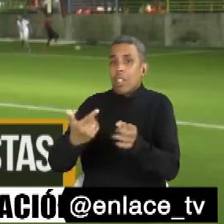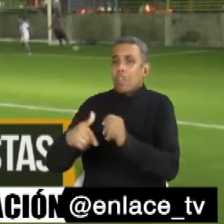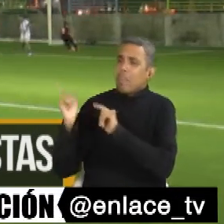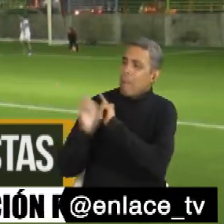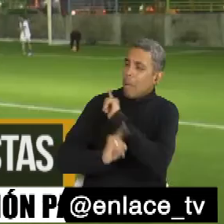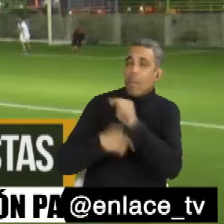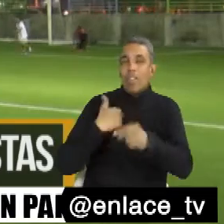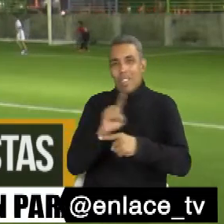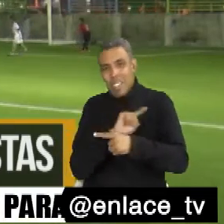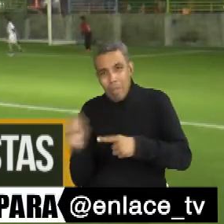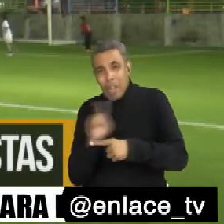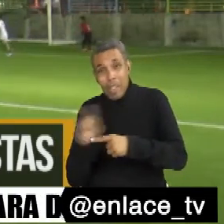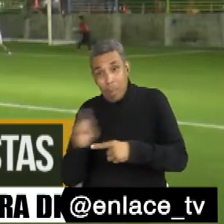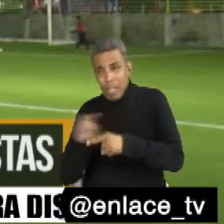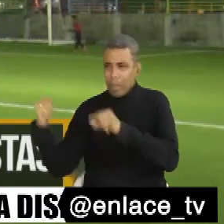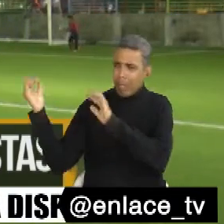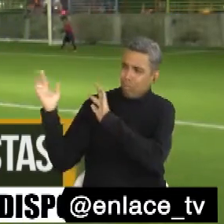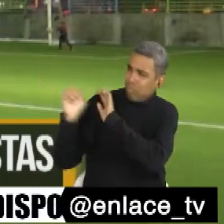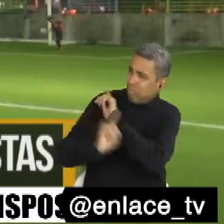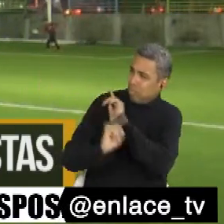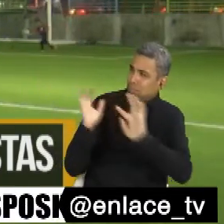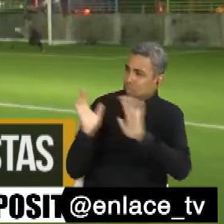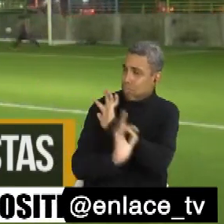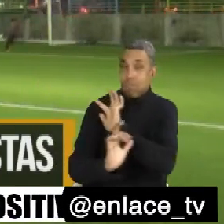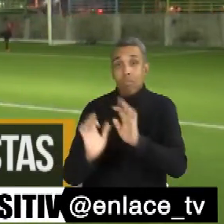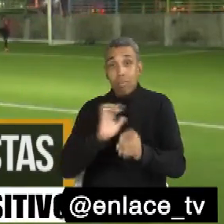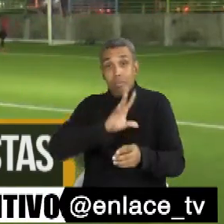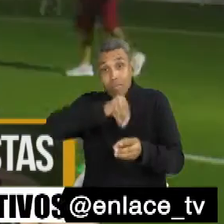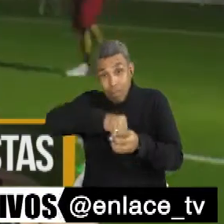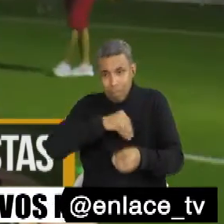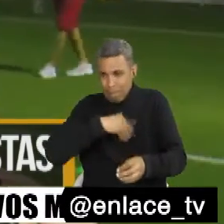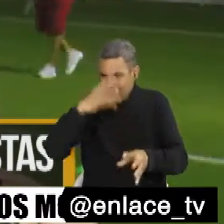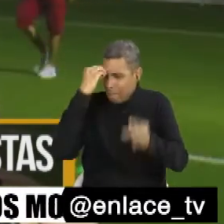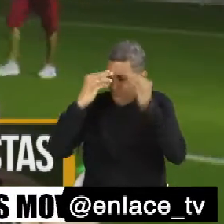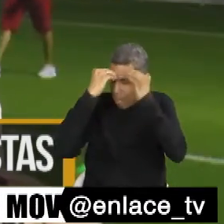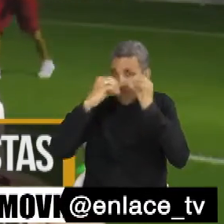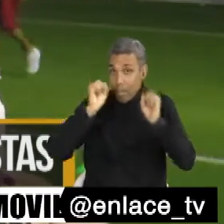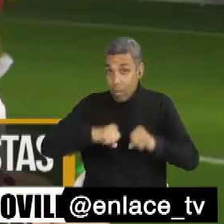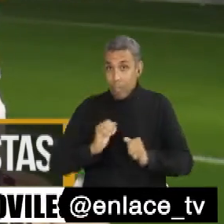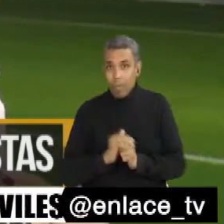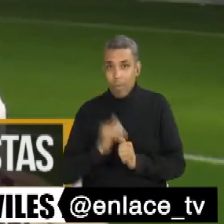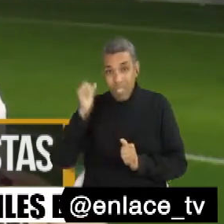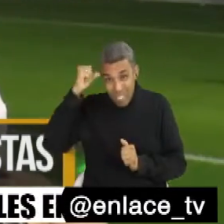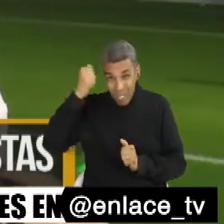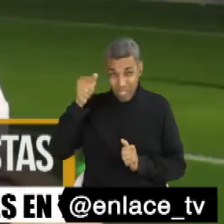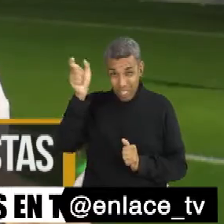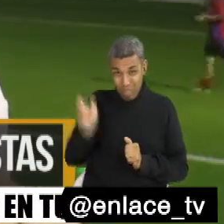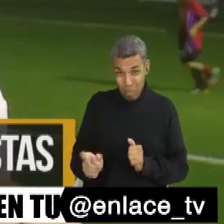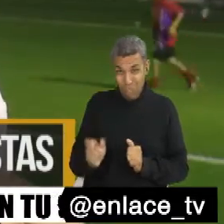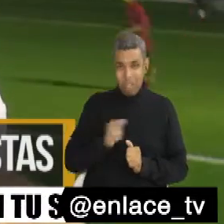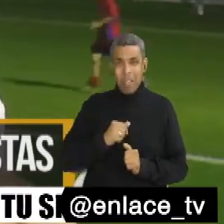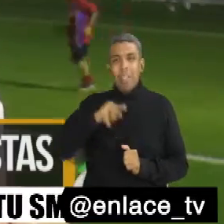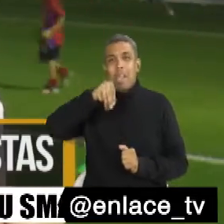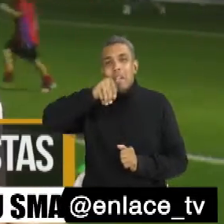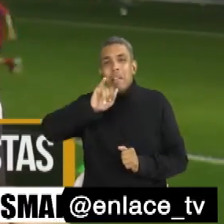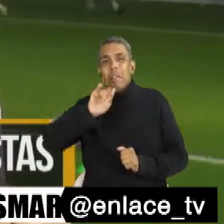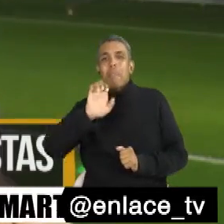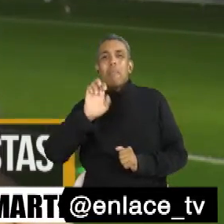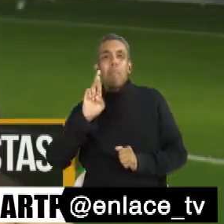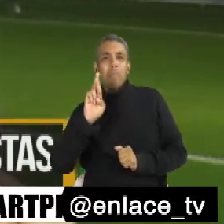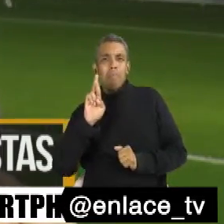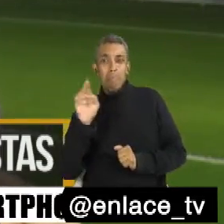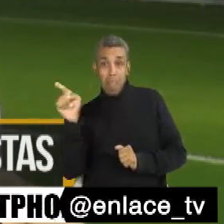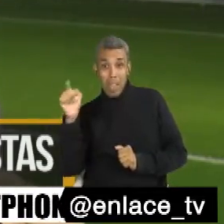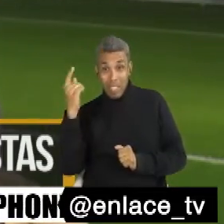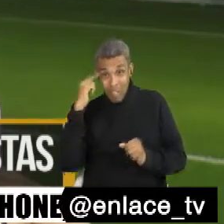acogida que ha tenido esta escuela, porque el jugador Kevin Leonardo Mier salió de acá, es jugador de la Selección Colombia de la sub-17, que va a ir a la India